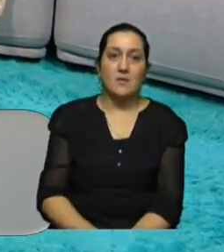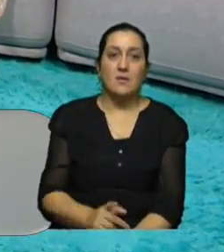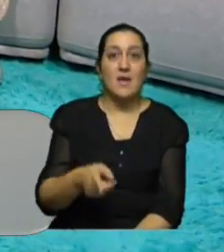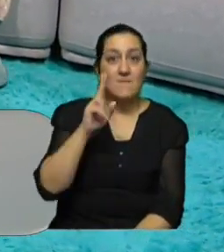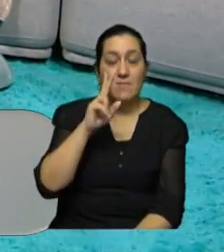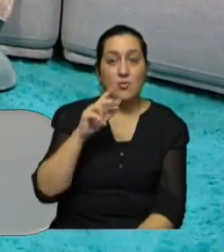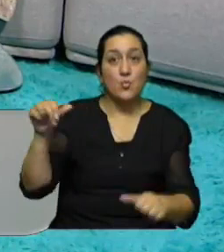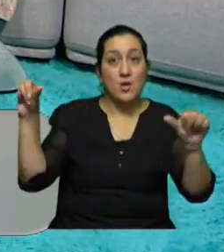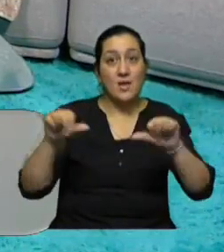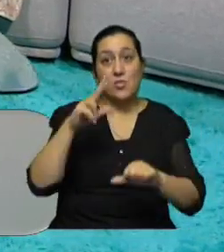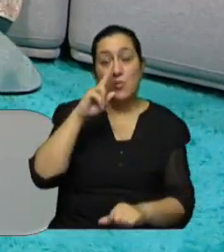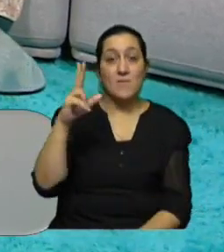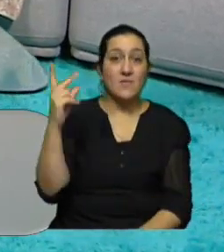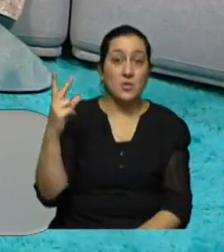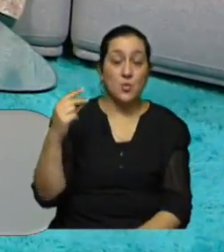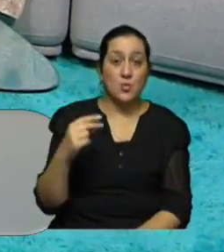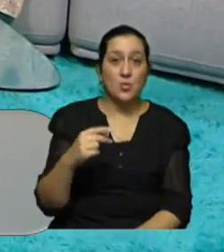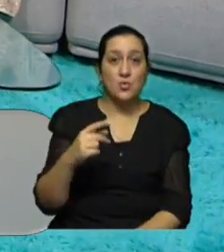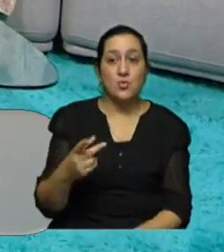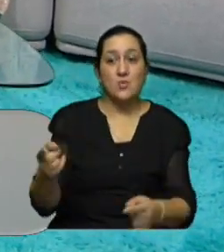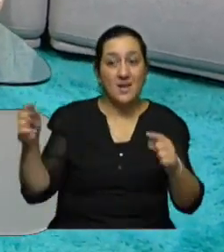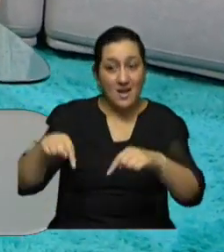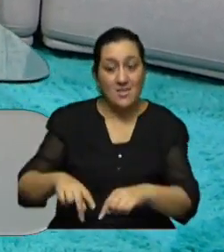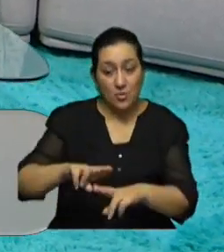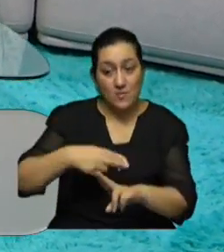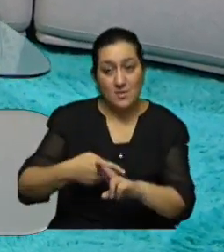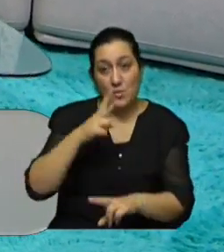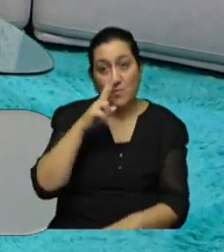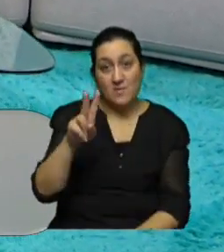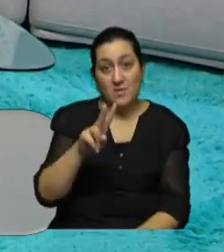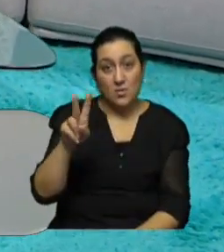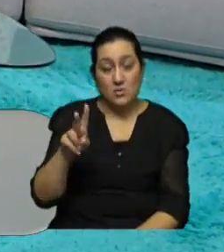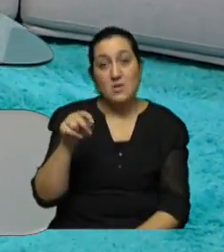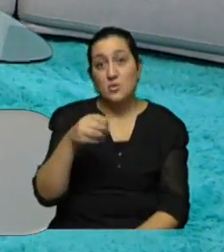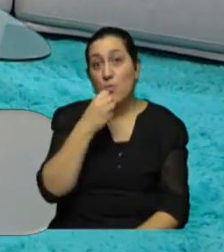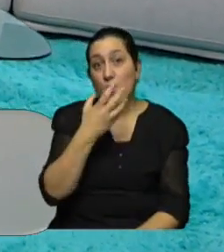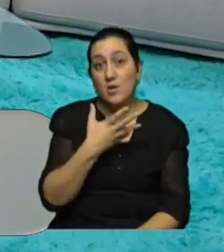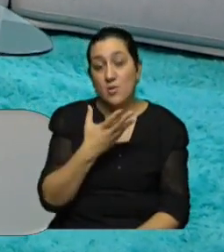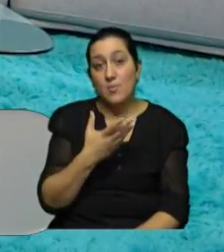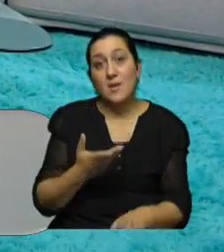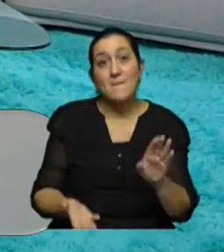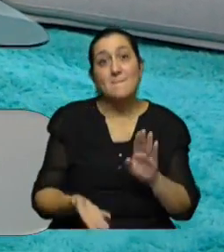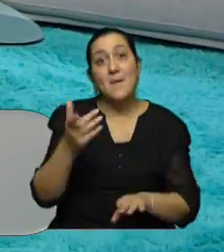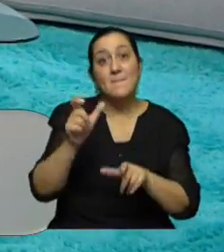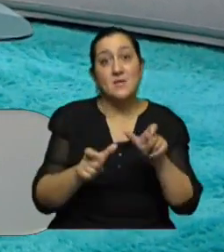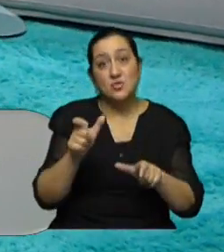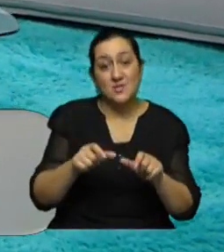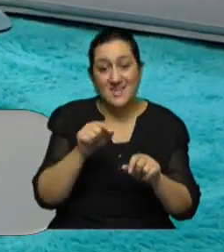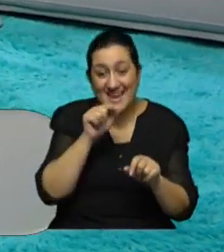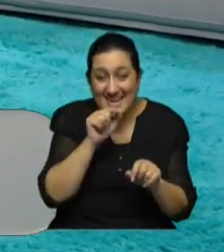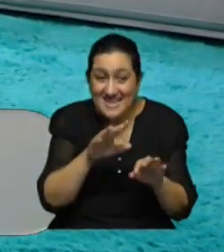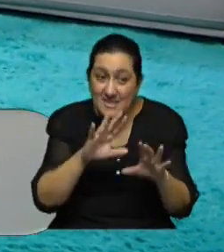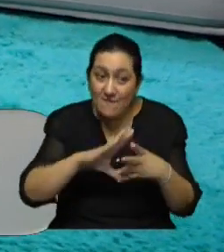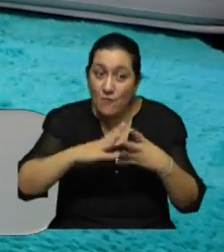caída en 2021 y una nueva caída en 2022, y eso es bueno porque implica que más personas en esta medición de la